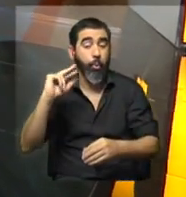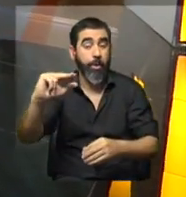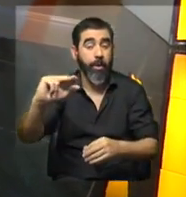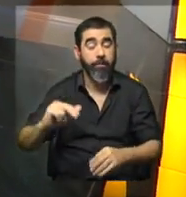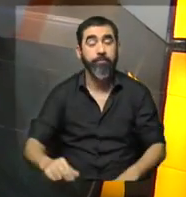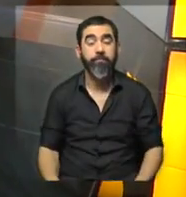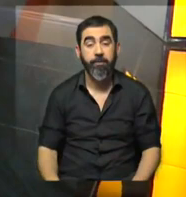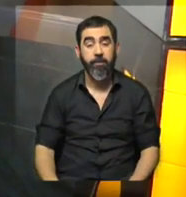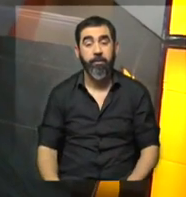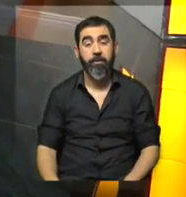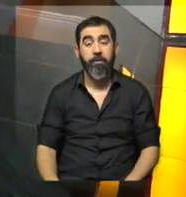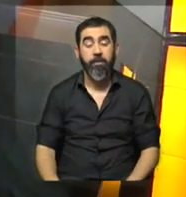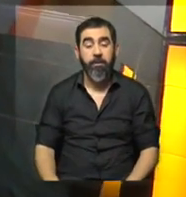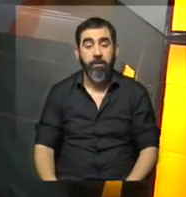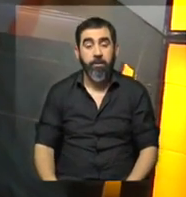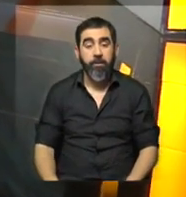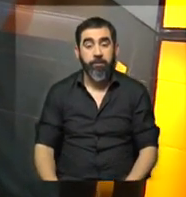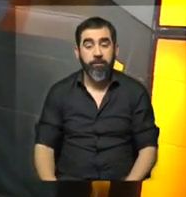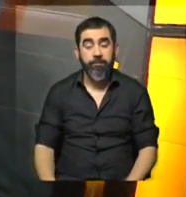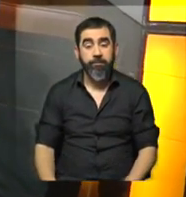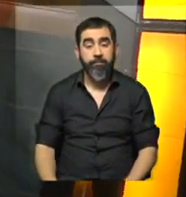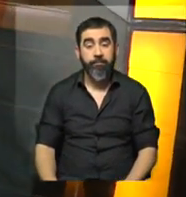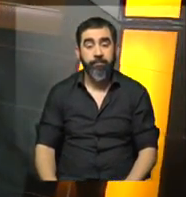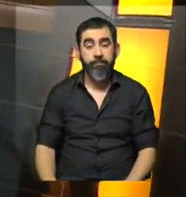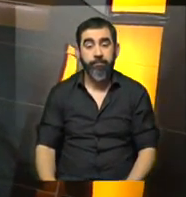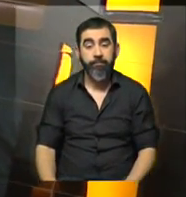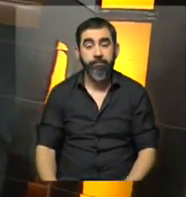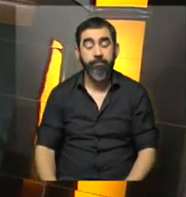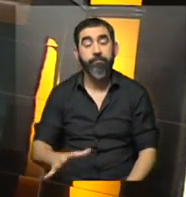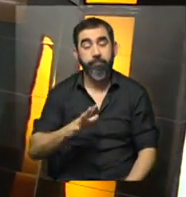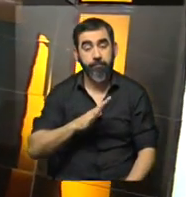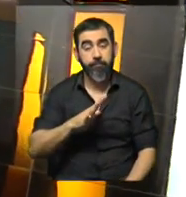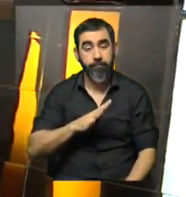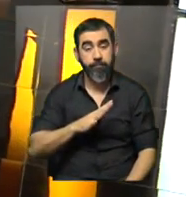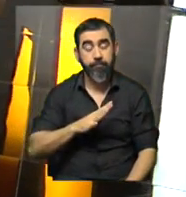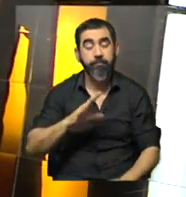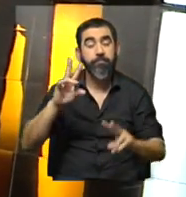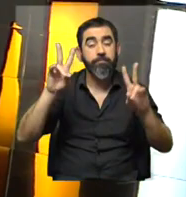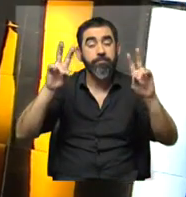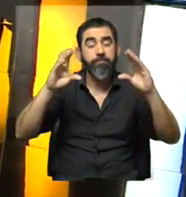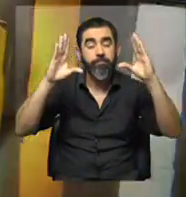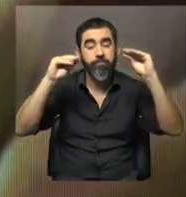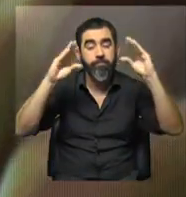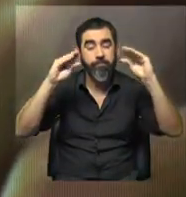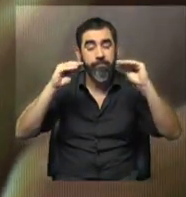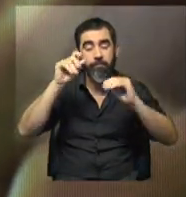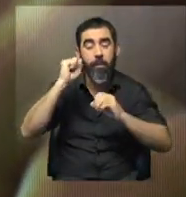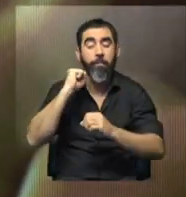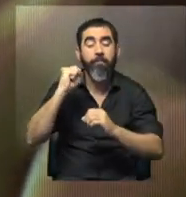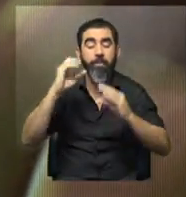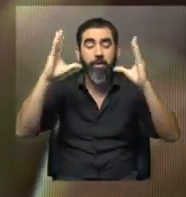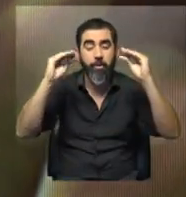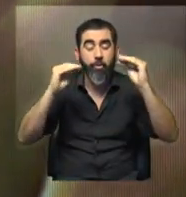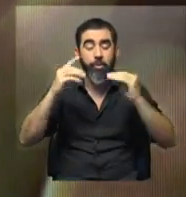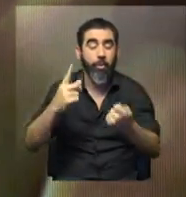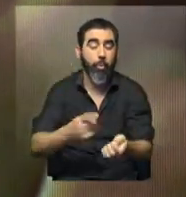hecho, naturalmente hay como una tendencia a la nocturnidad, a hacernos más preferentes de